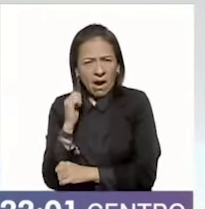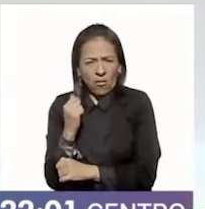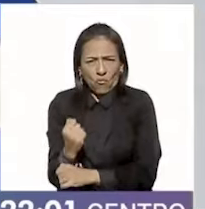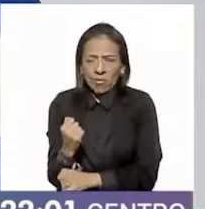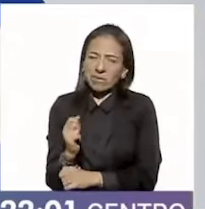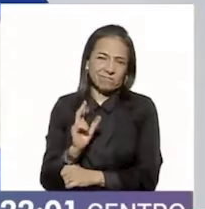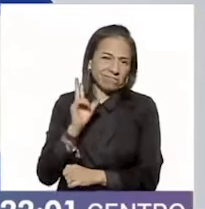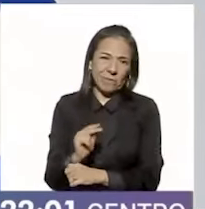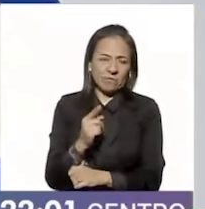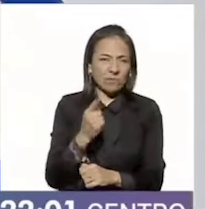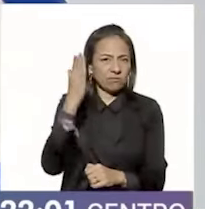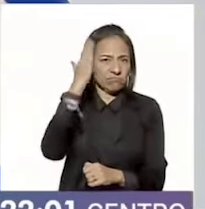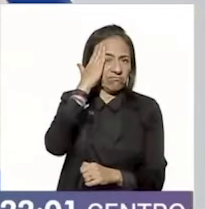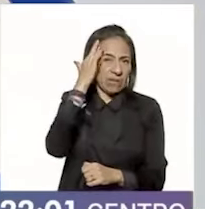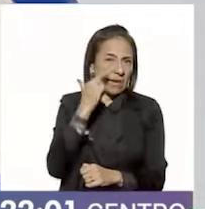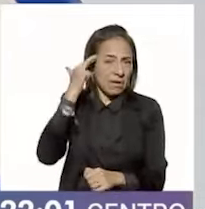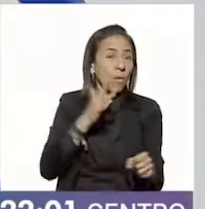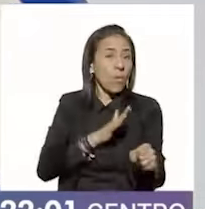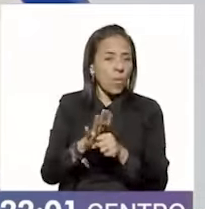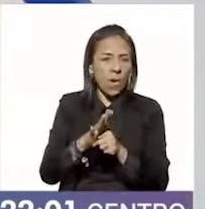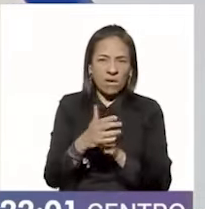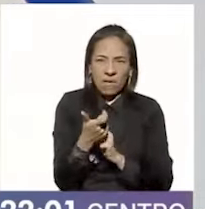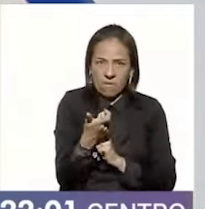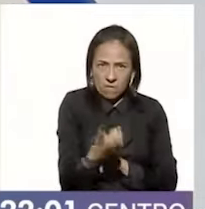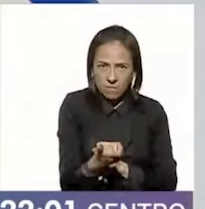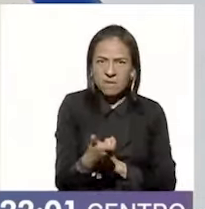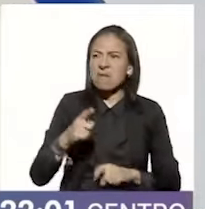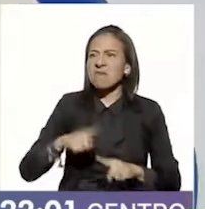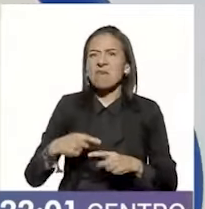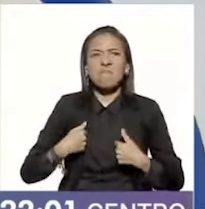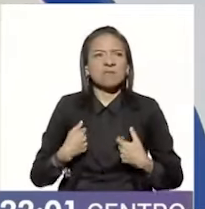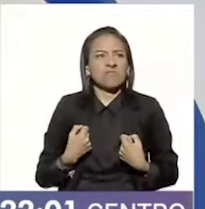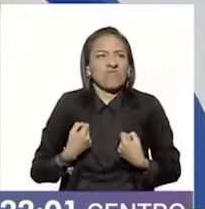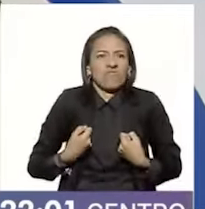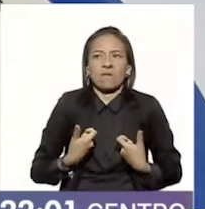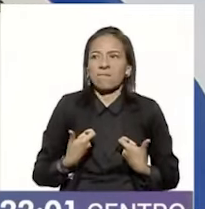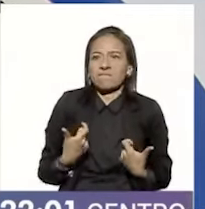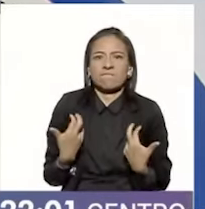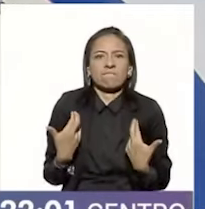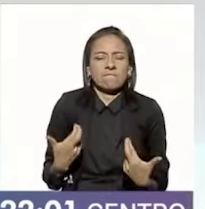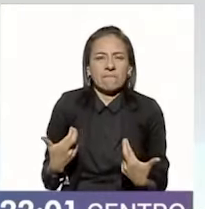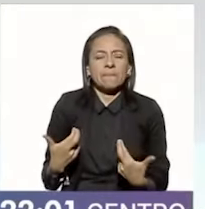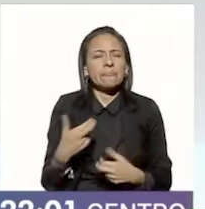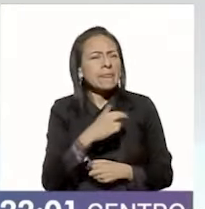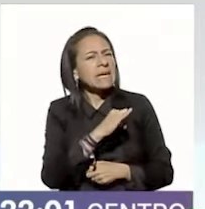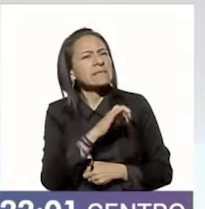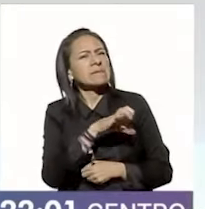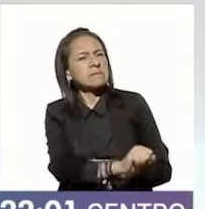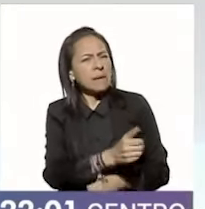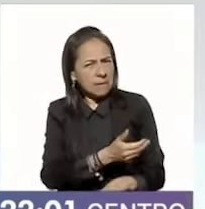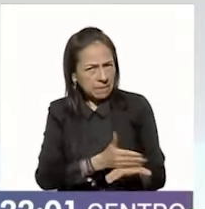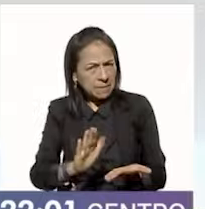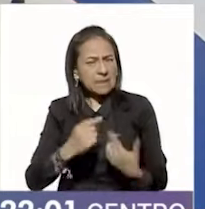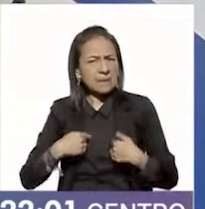de la economía, del más fuerte, etcétera, ¿no? Y yo sí Pero creo. Además, la Iglesia está